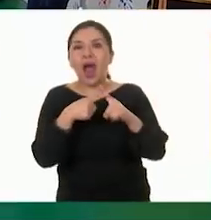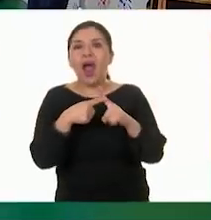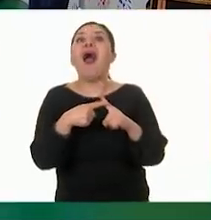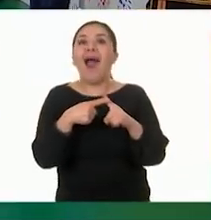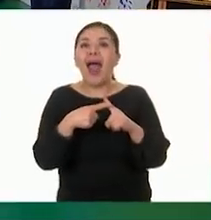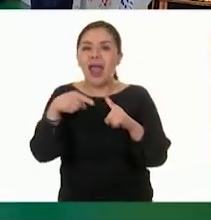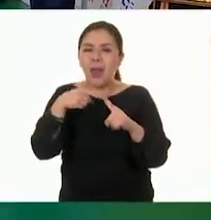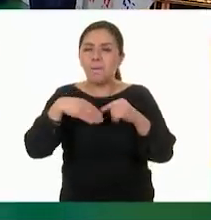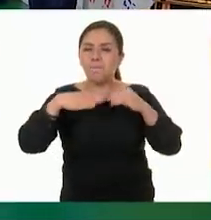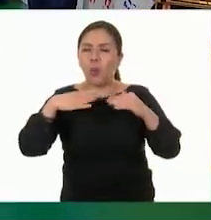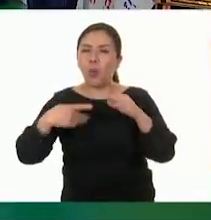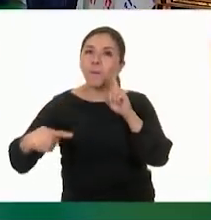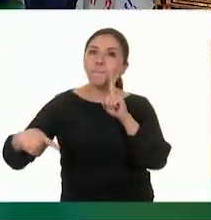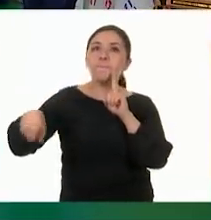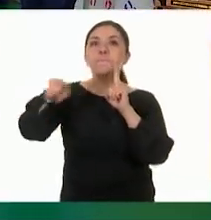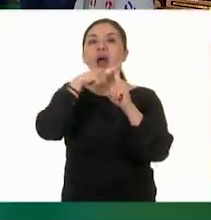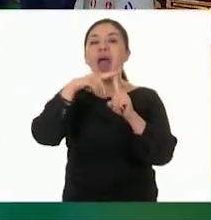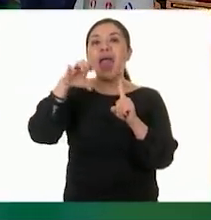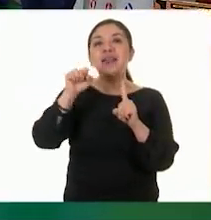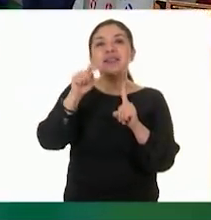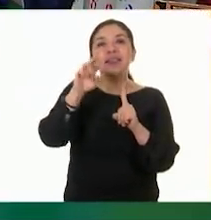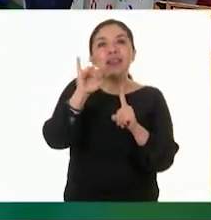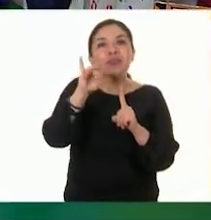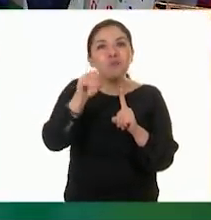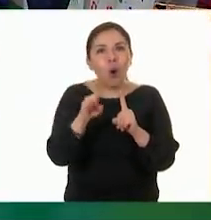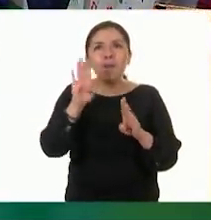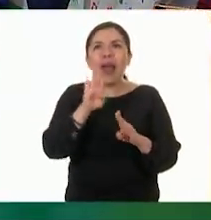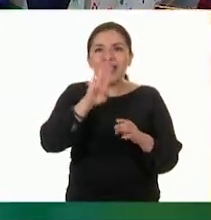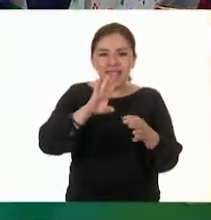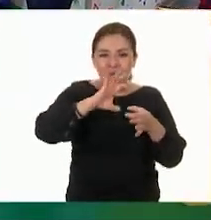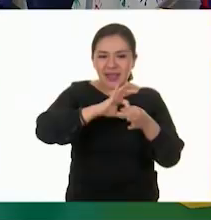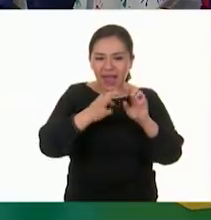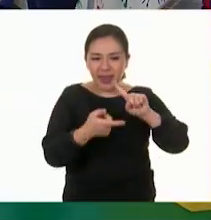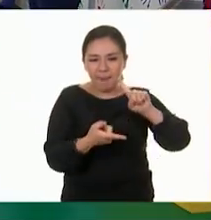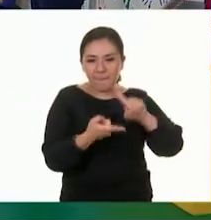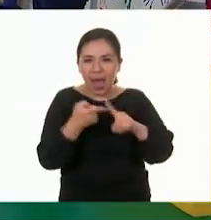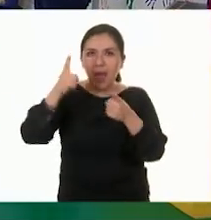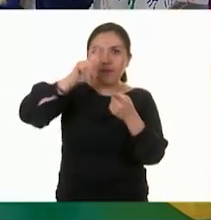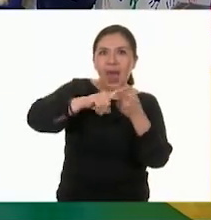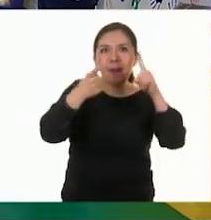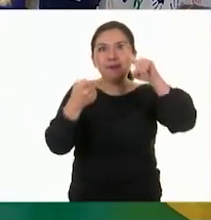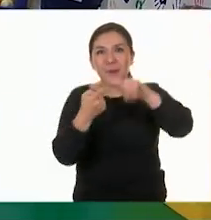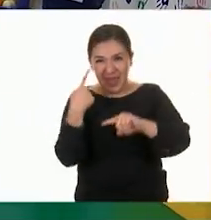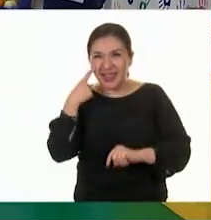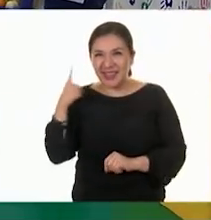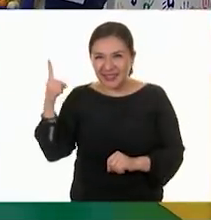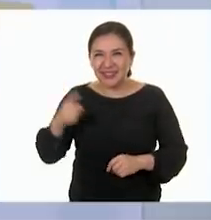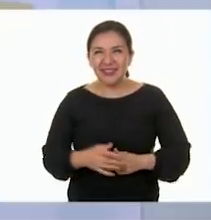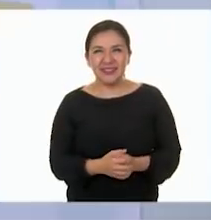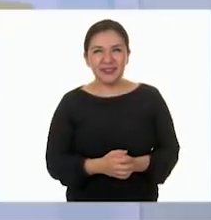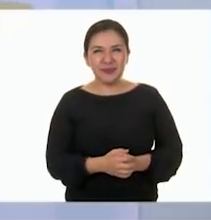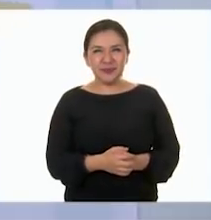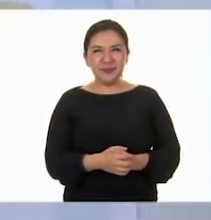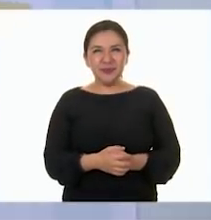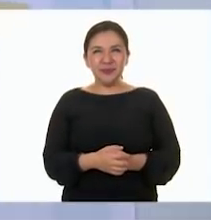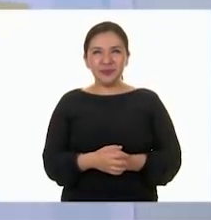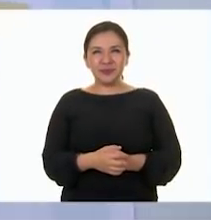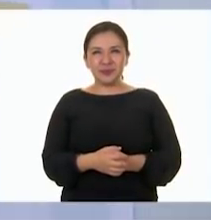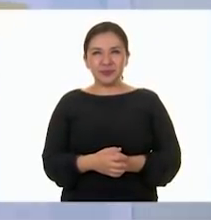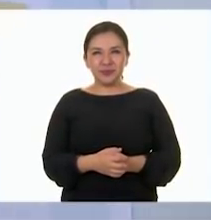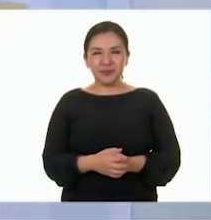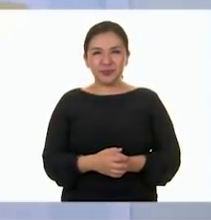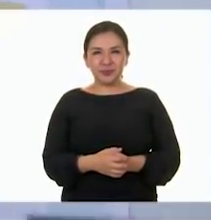vibra y le pega al estribo. Martillo, yunque y estribo. Y aquí